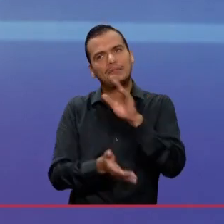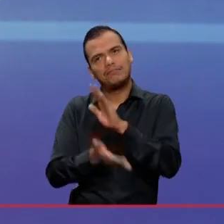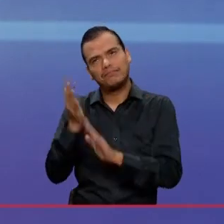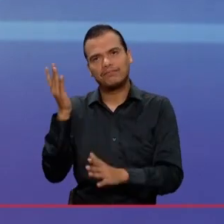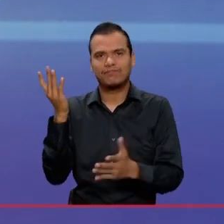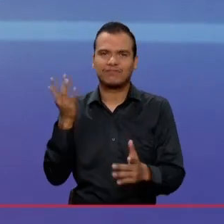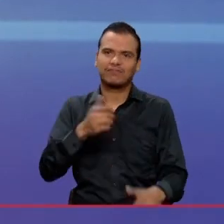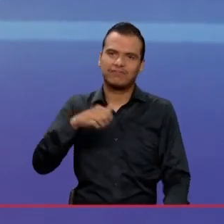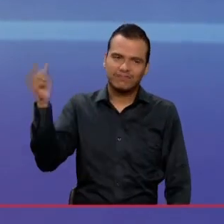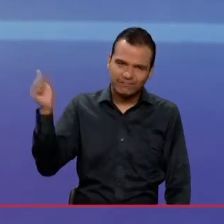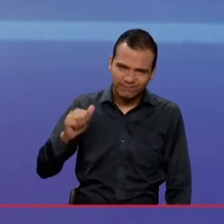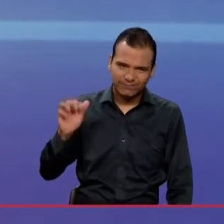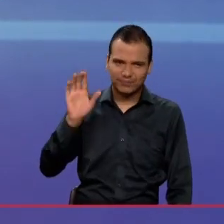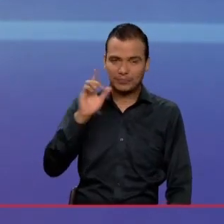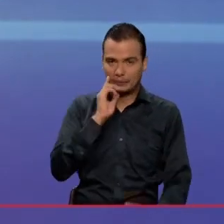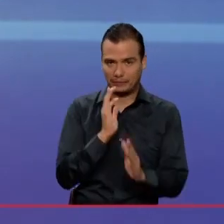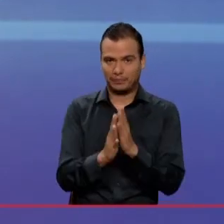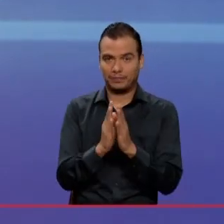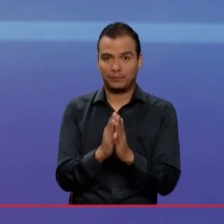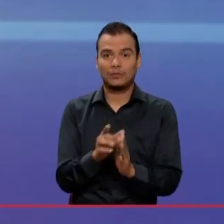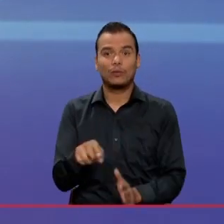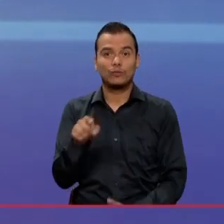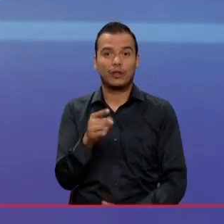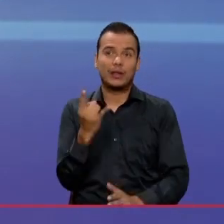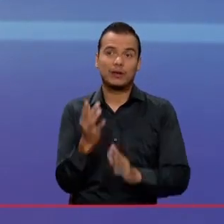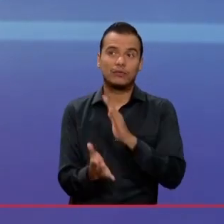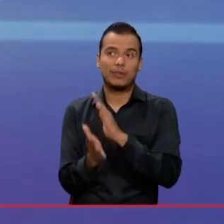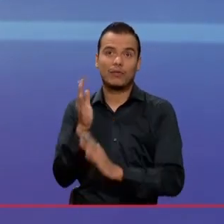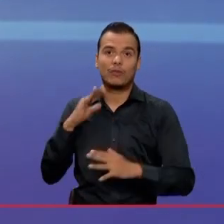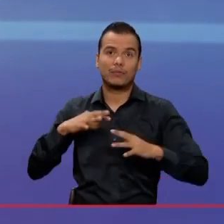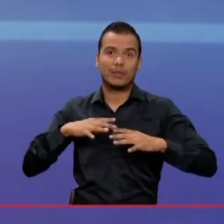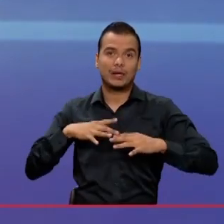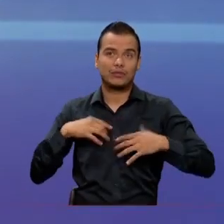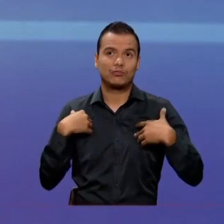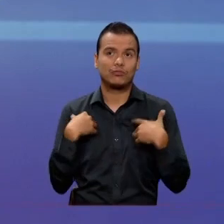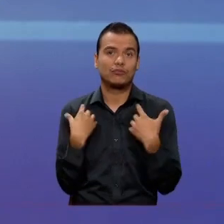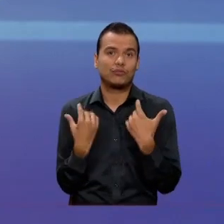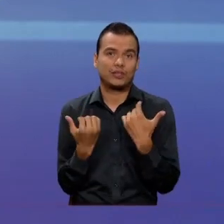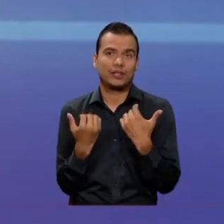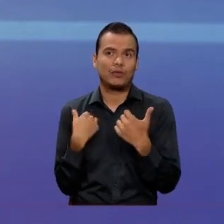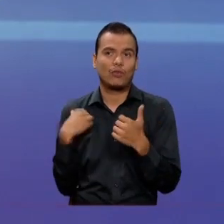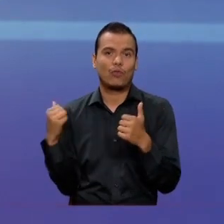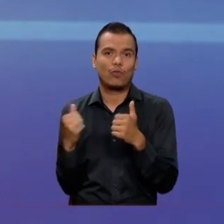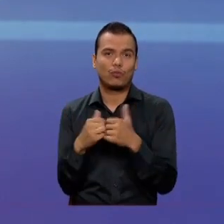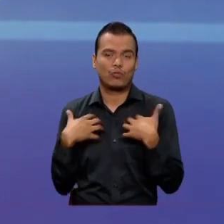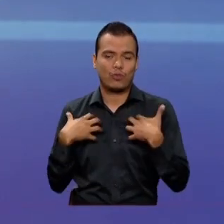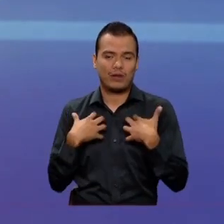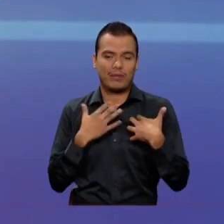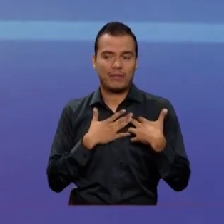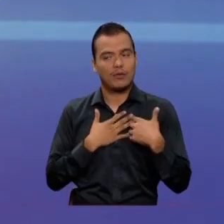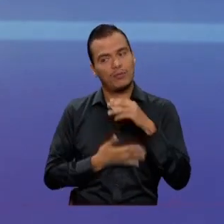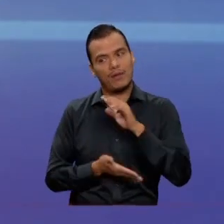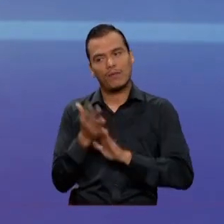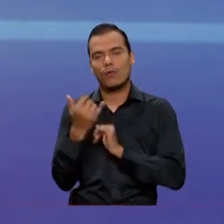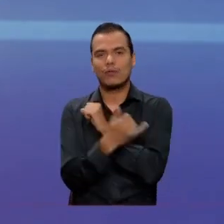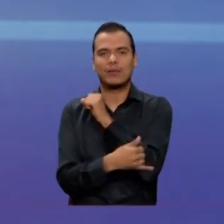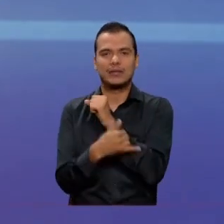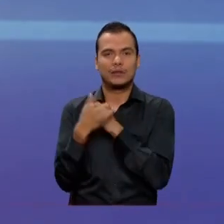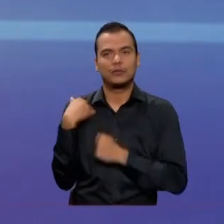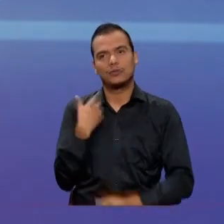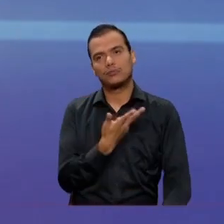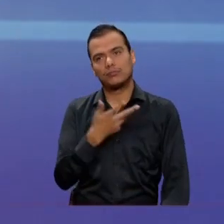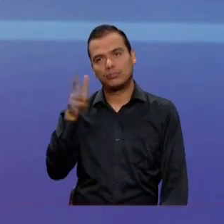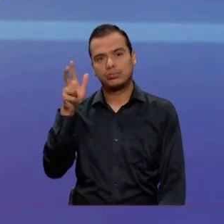mucha atención, porque si usted tiene animales de compañía y quiere trasladarse con ellos, la siguiente información le va a interesar.